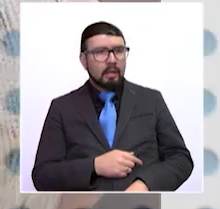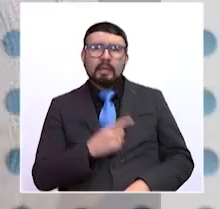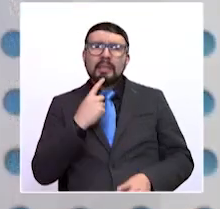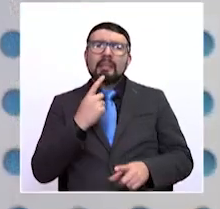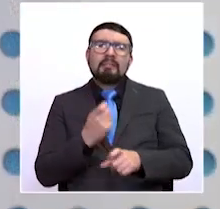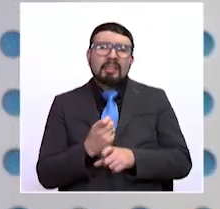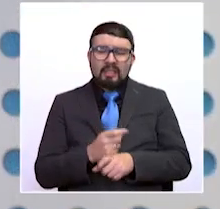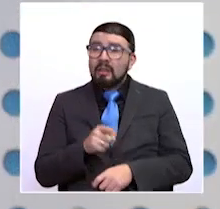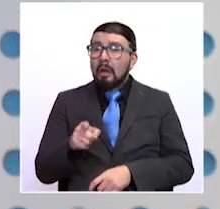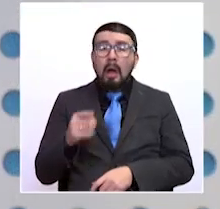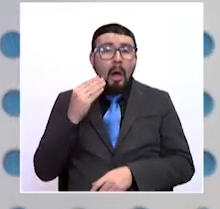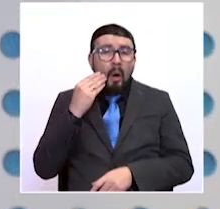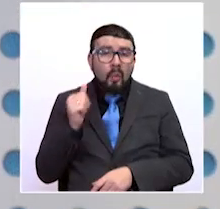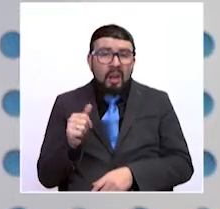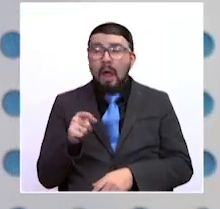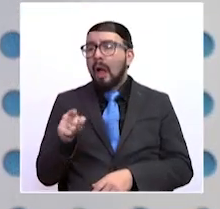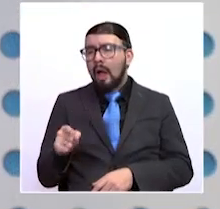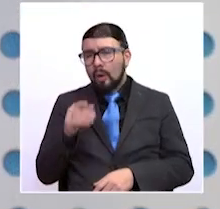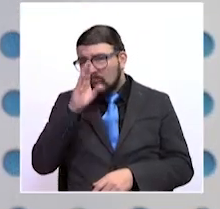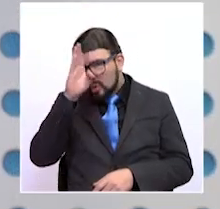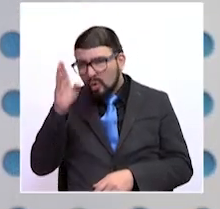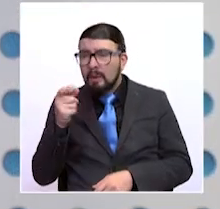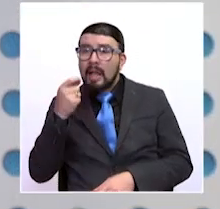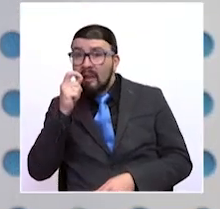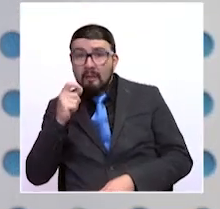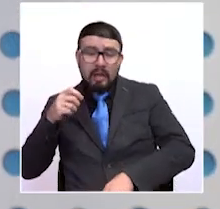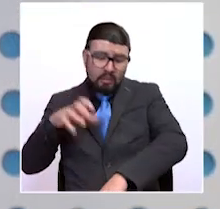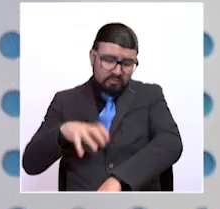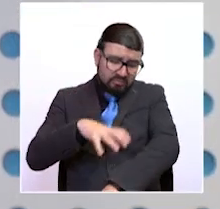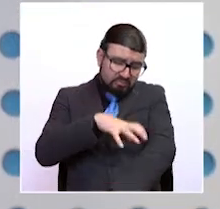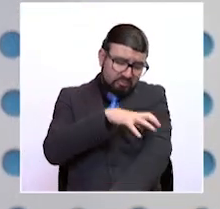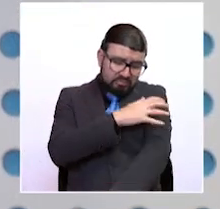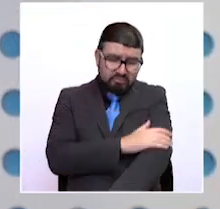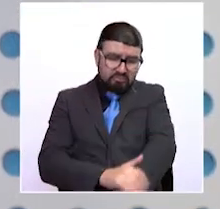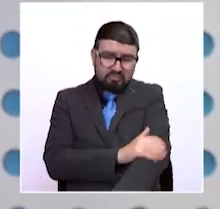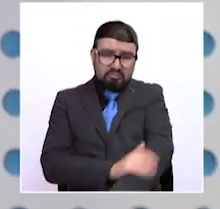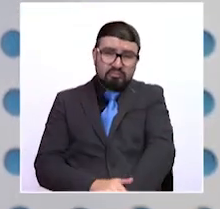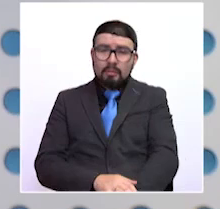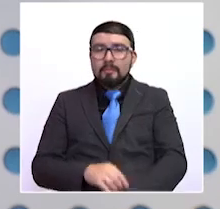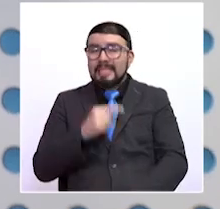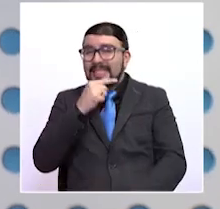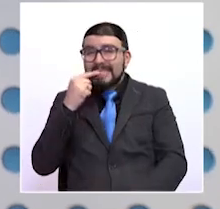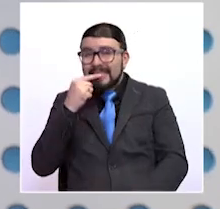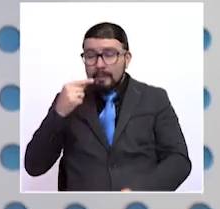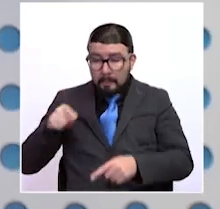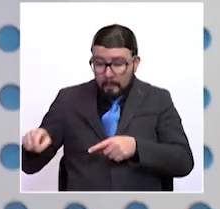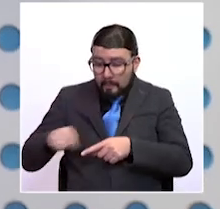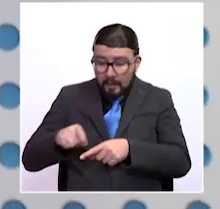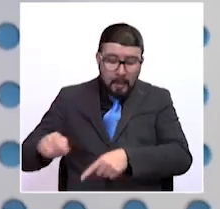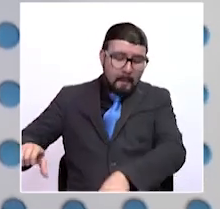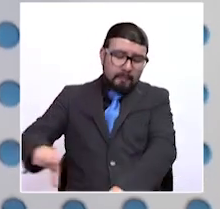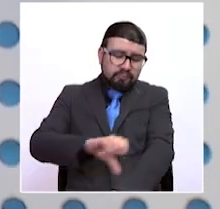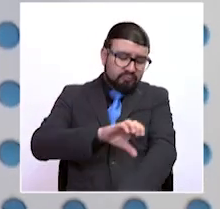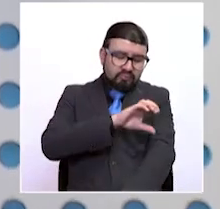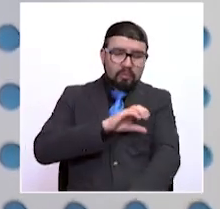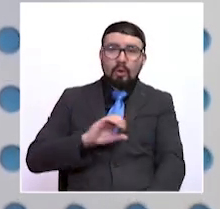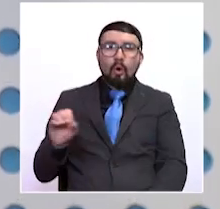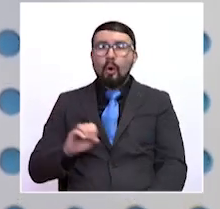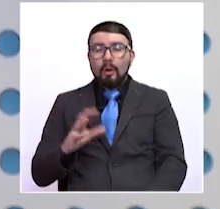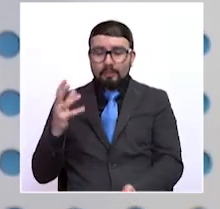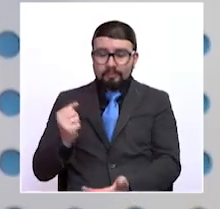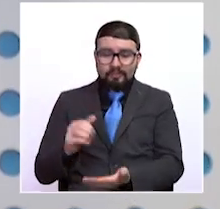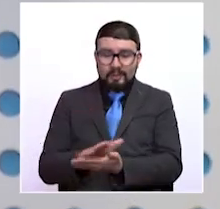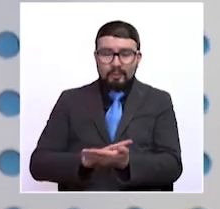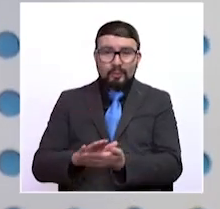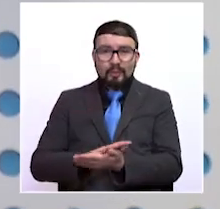ya está acostumbrada a ponerle café y ponerle pasta dental y ponerle pasta de tomate de cocinar. Es